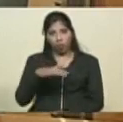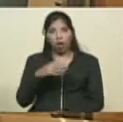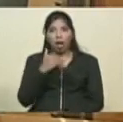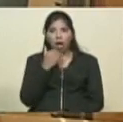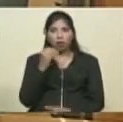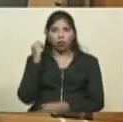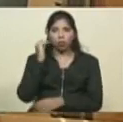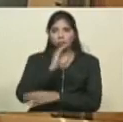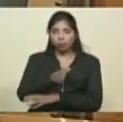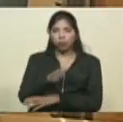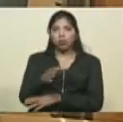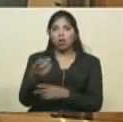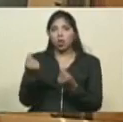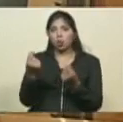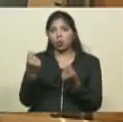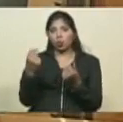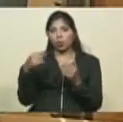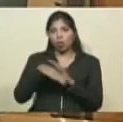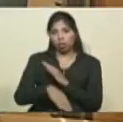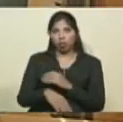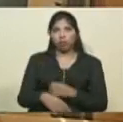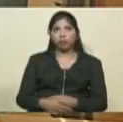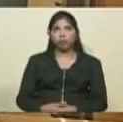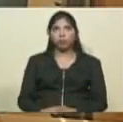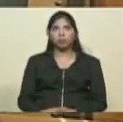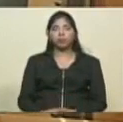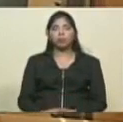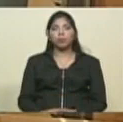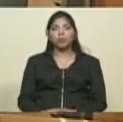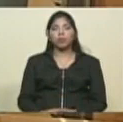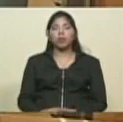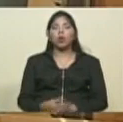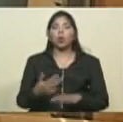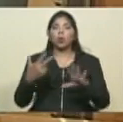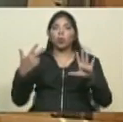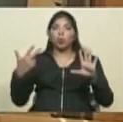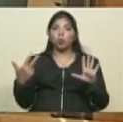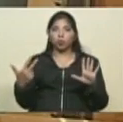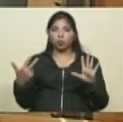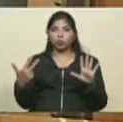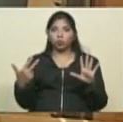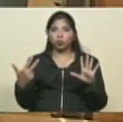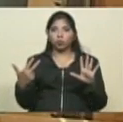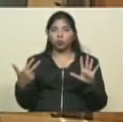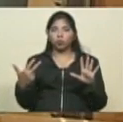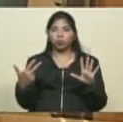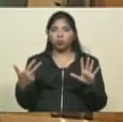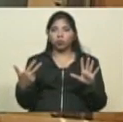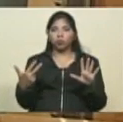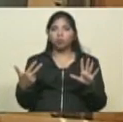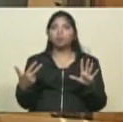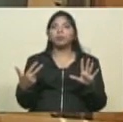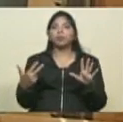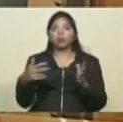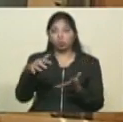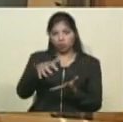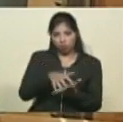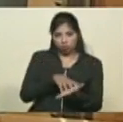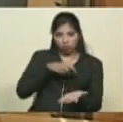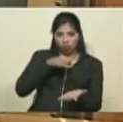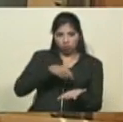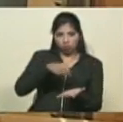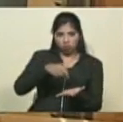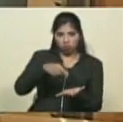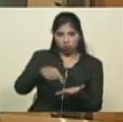economía. Y octavo, la ley constituyente para la creación del Consorcio Agroalimentario del